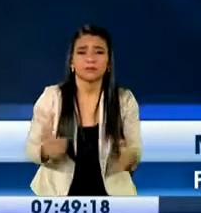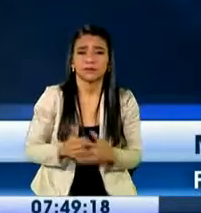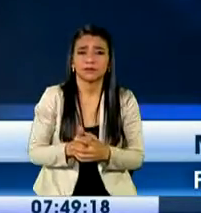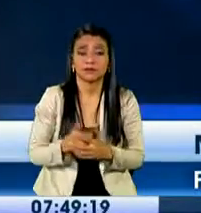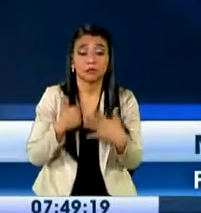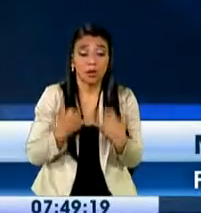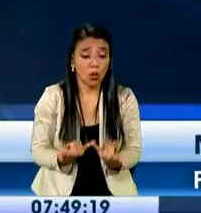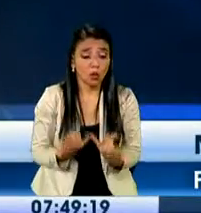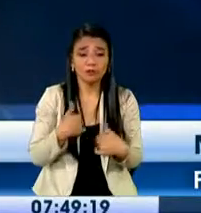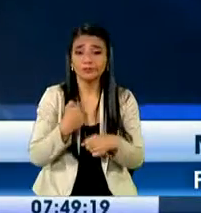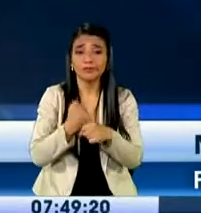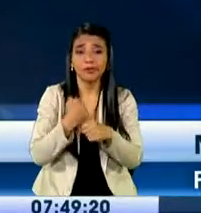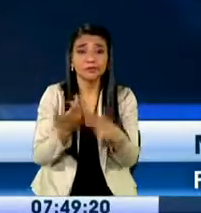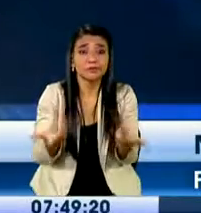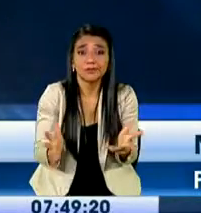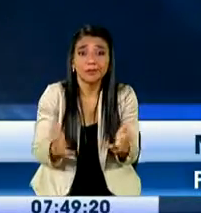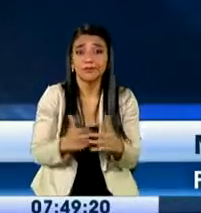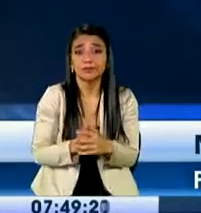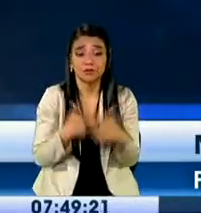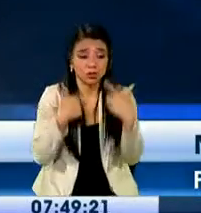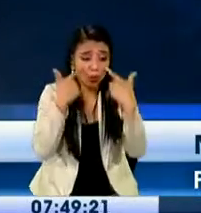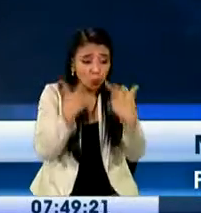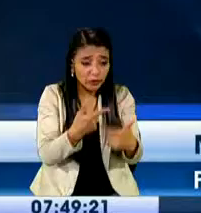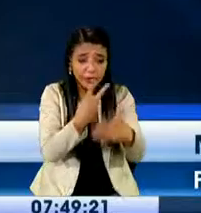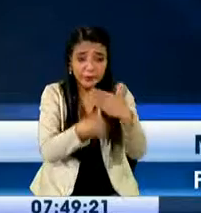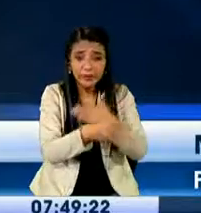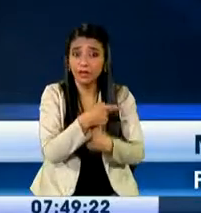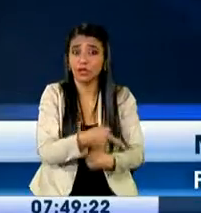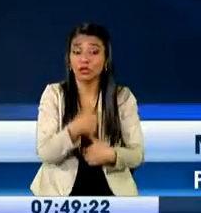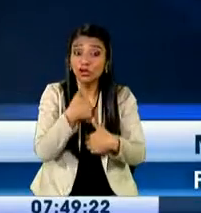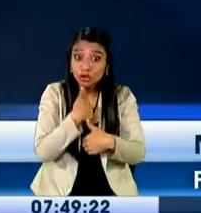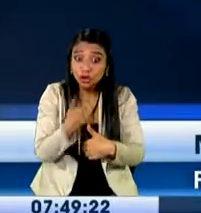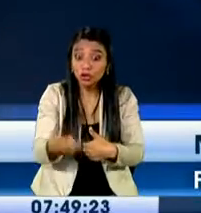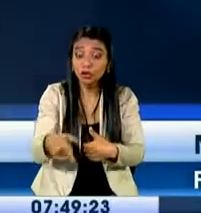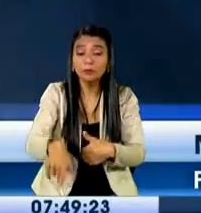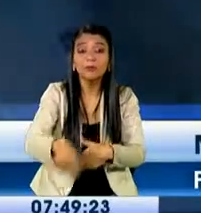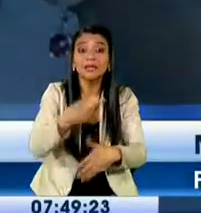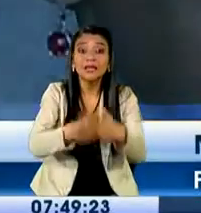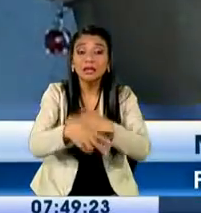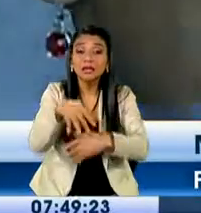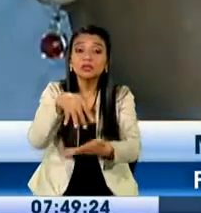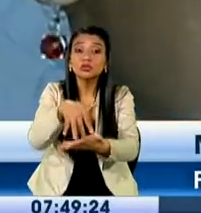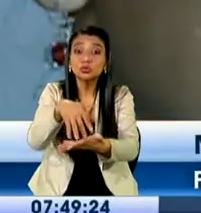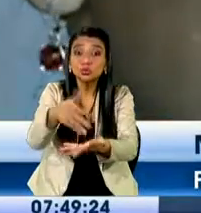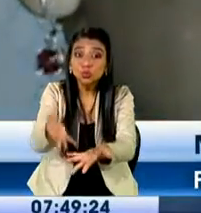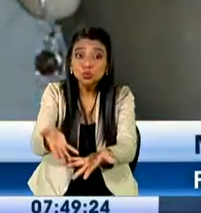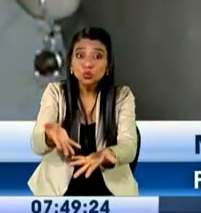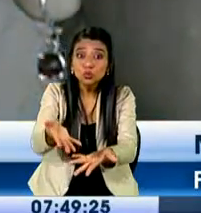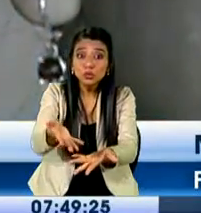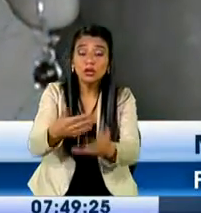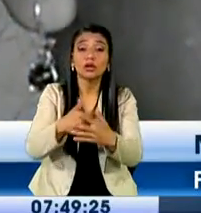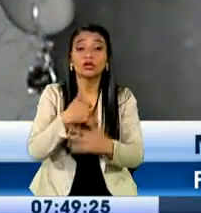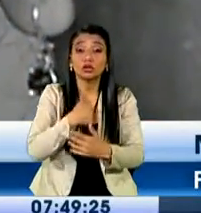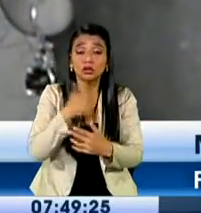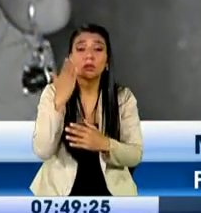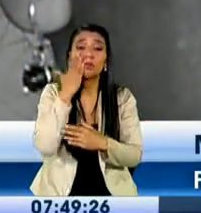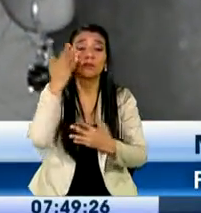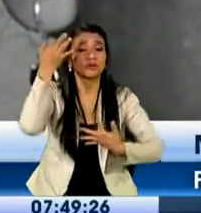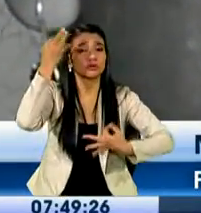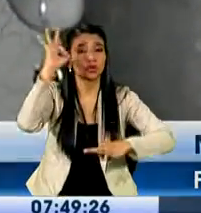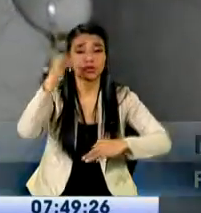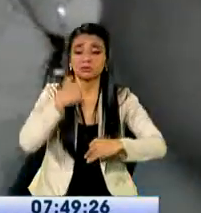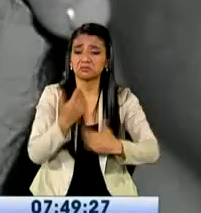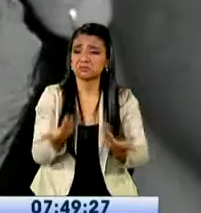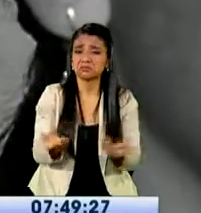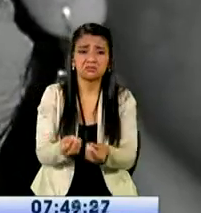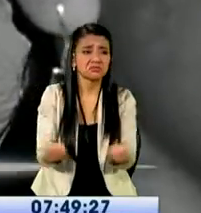ahorita estoy sin trabajo. Yo sin trabajo, tengo una niña estudiando. Yo soy madre soltera, no tengo a